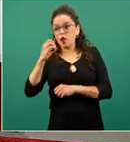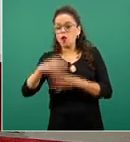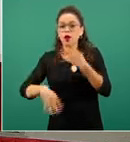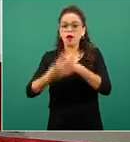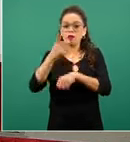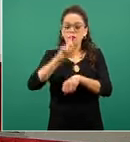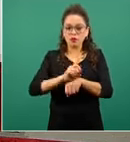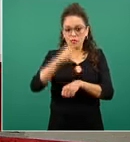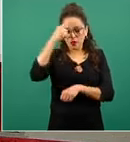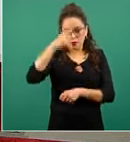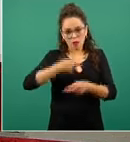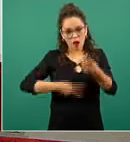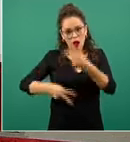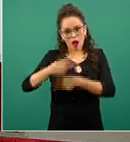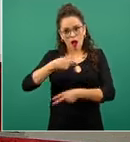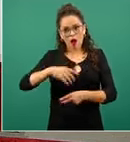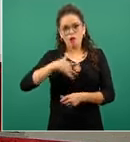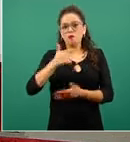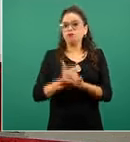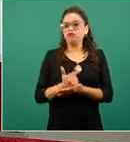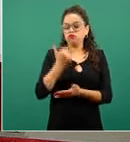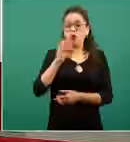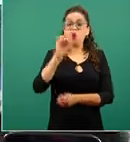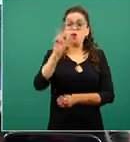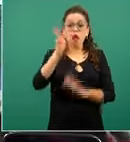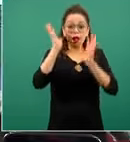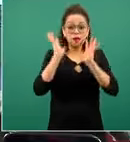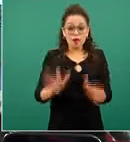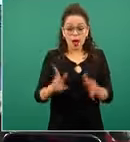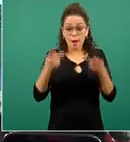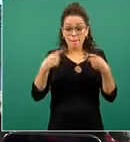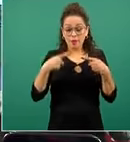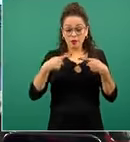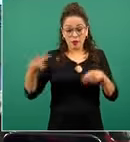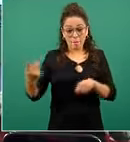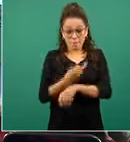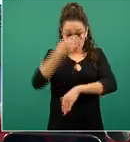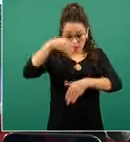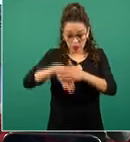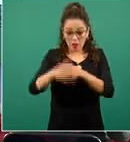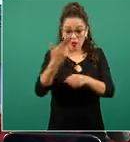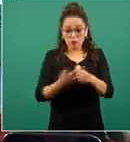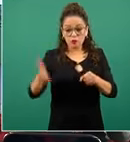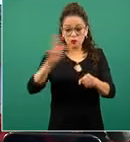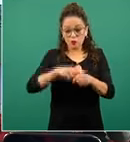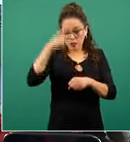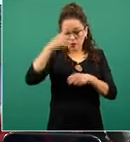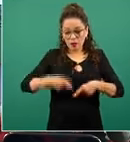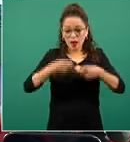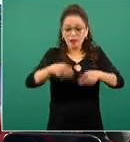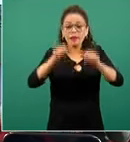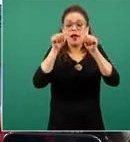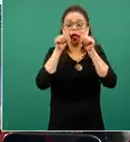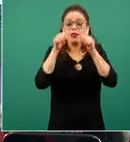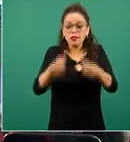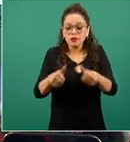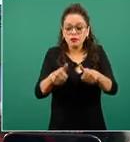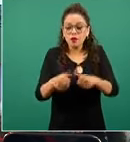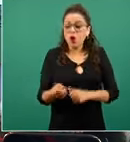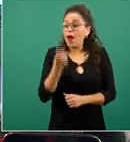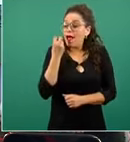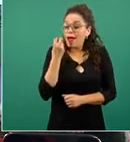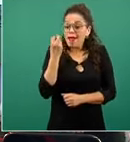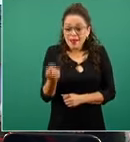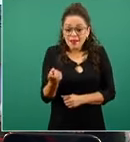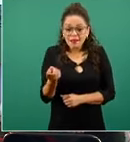desarrollarlos, o cuando una persona ya ingresa a un hospital para recibir una atención especializada, esta